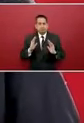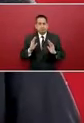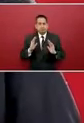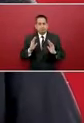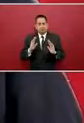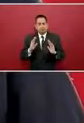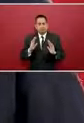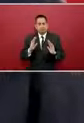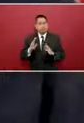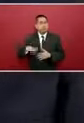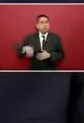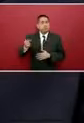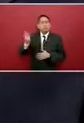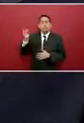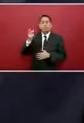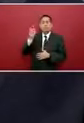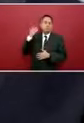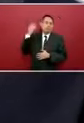Decían los diputados